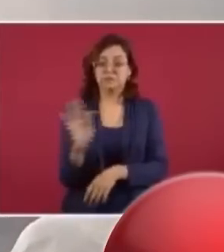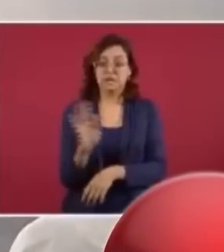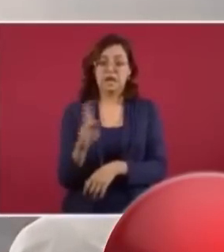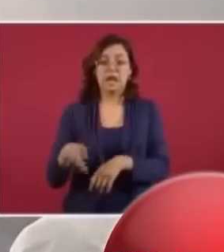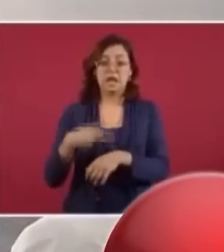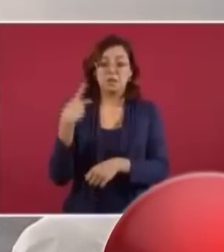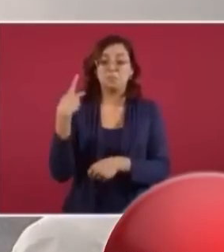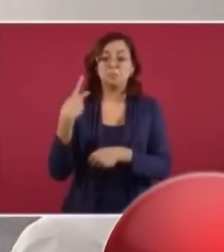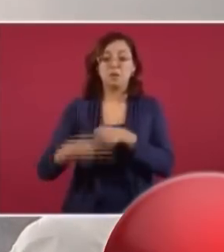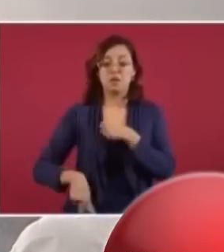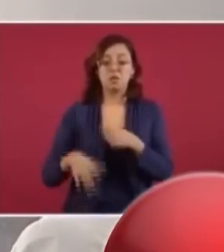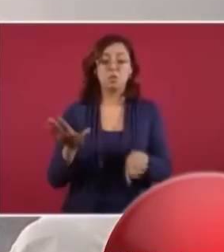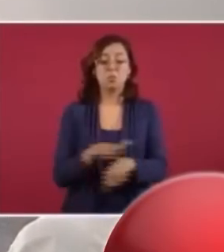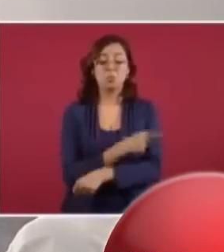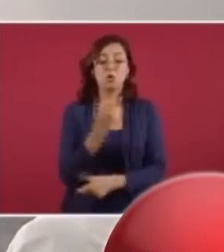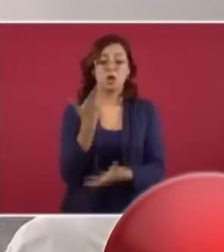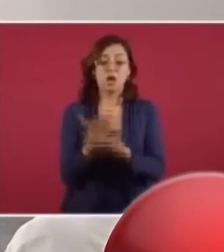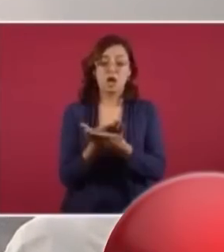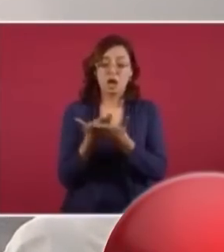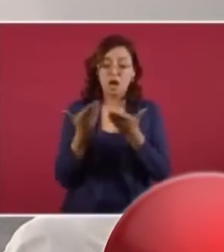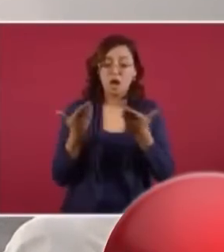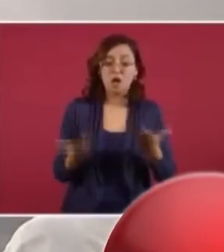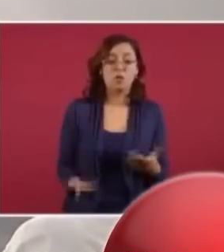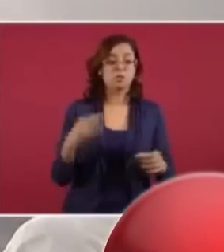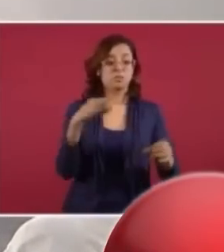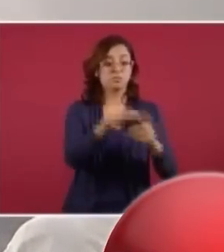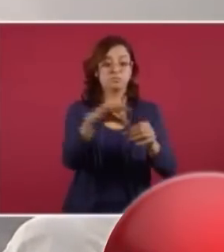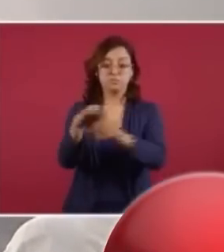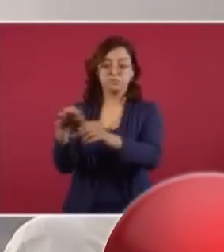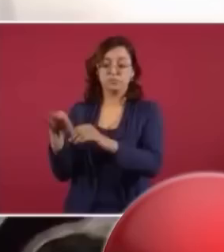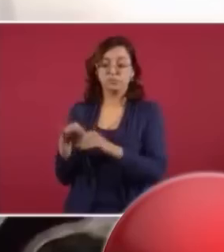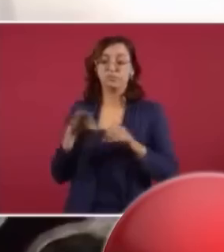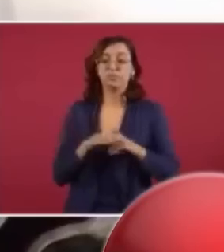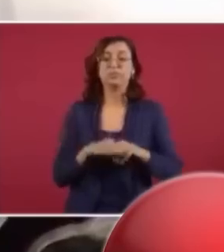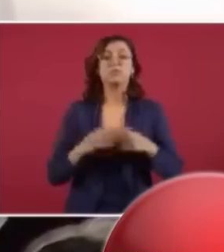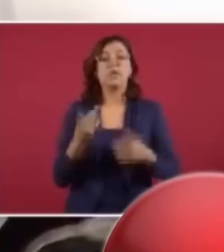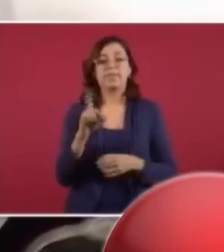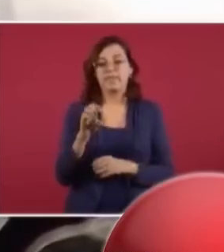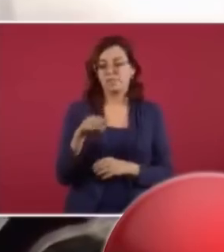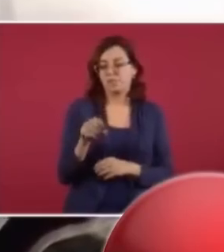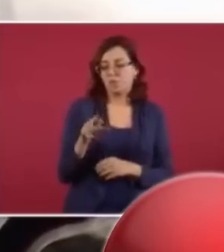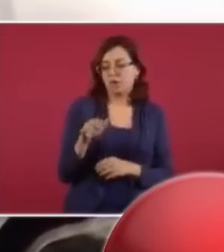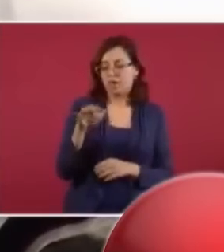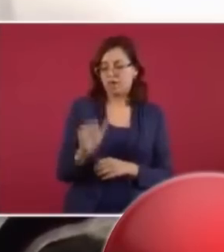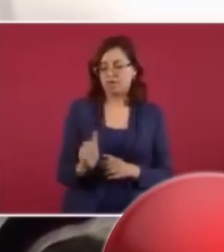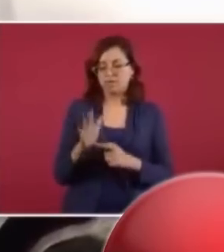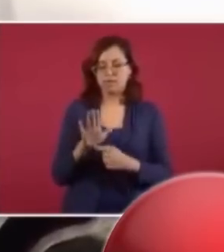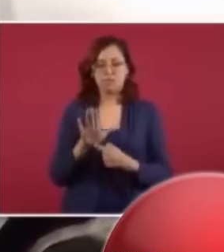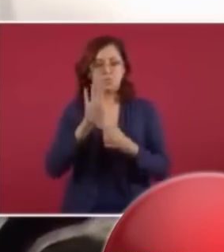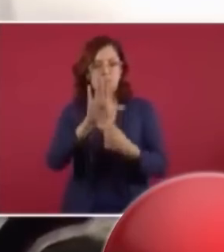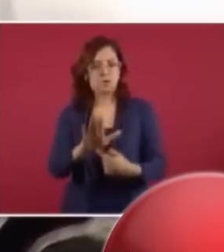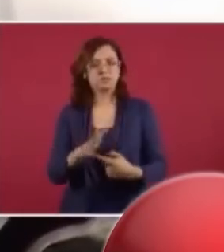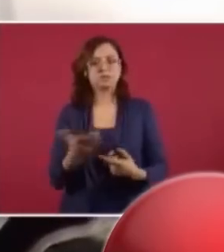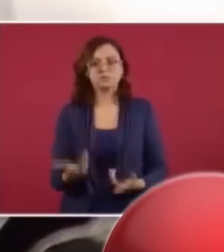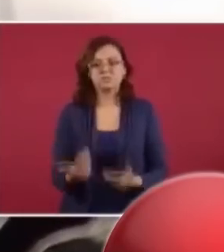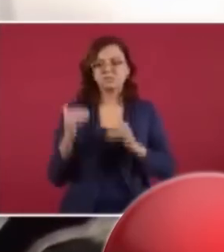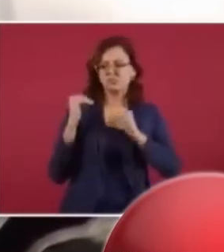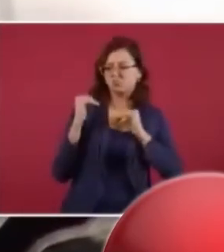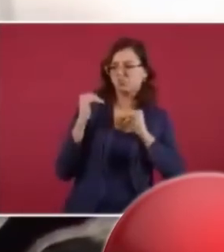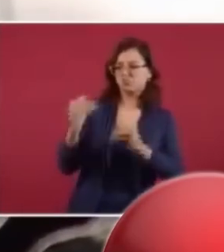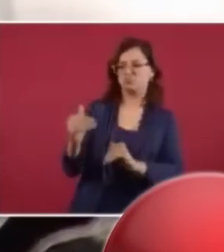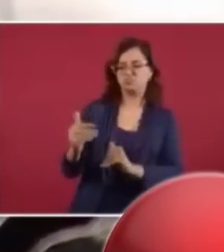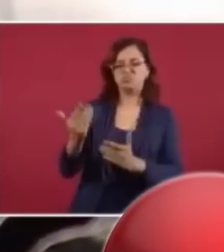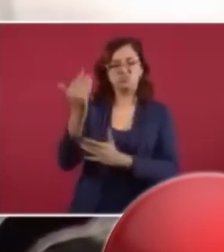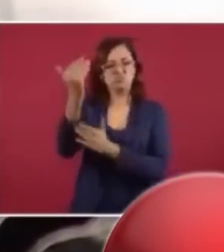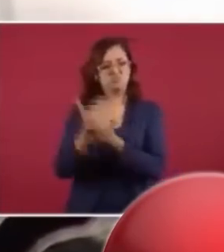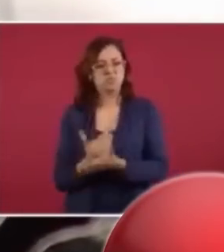se trata de organizar una elección para permitir la recreación de la democracia. Demuestra un intento por limitar a la autoridad